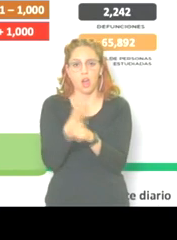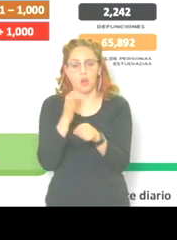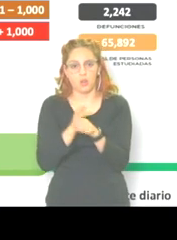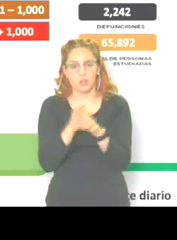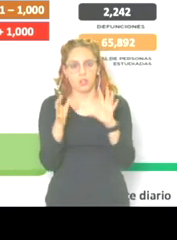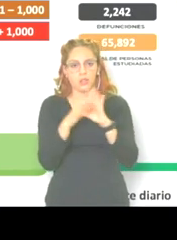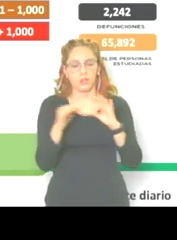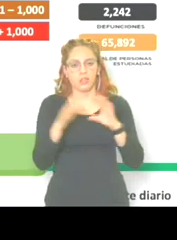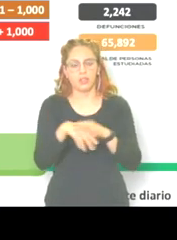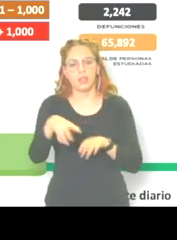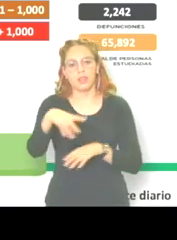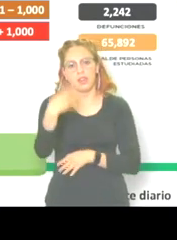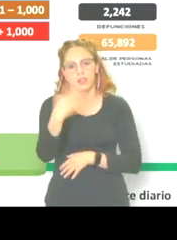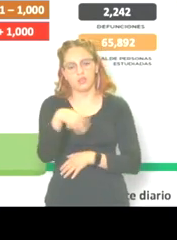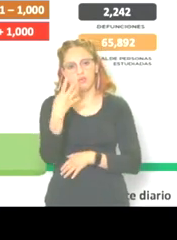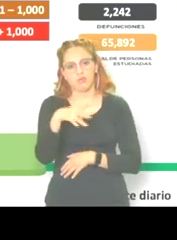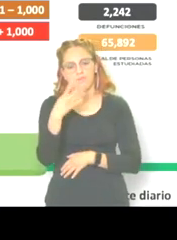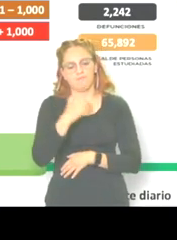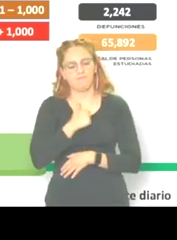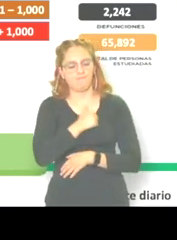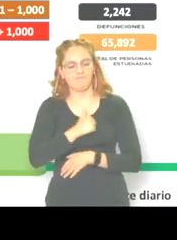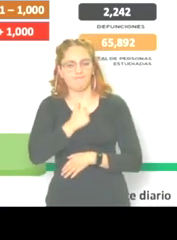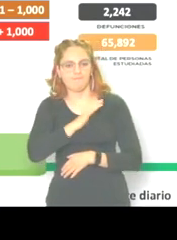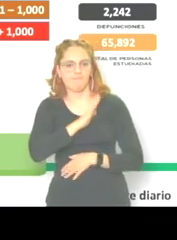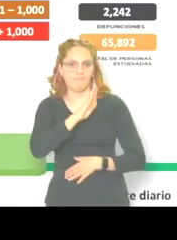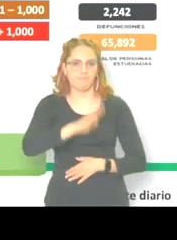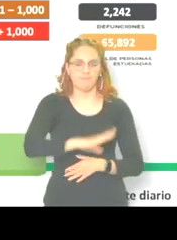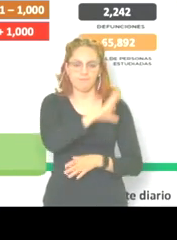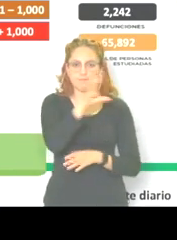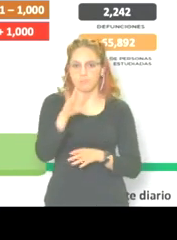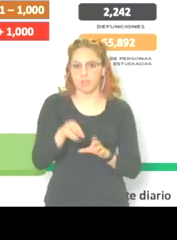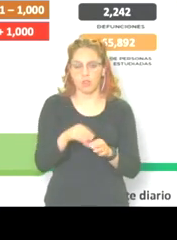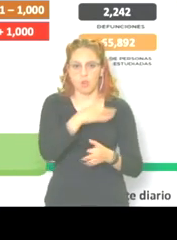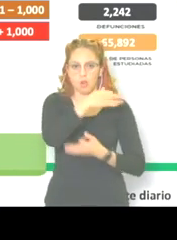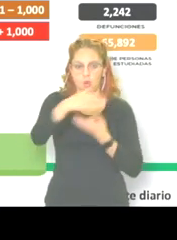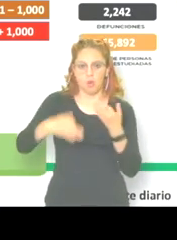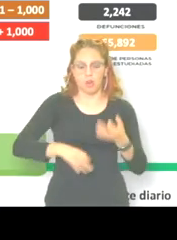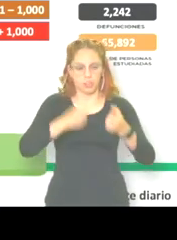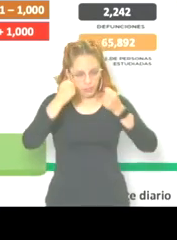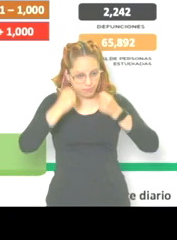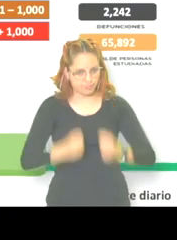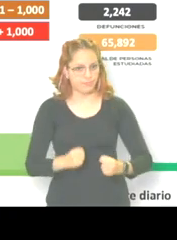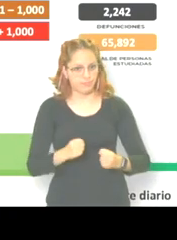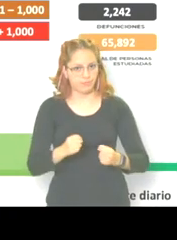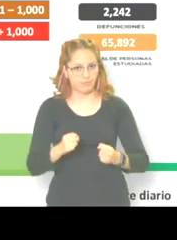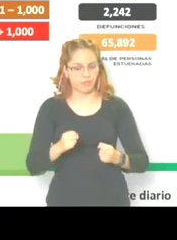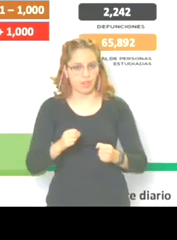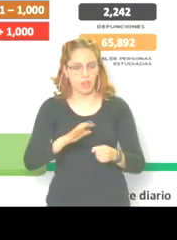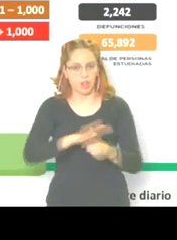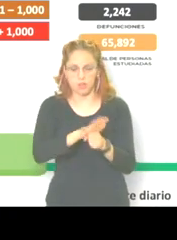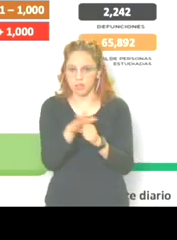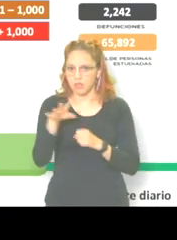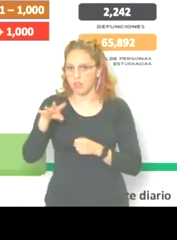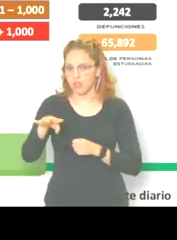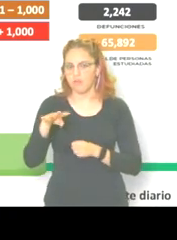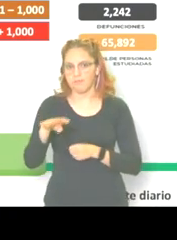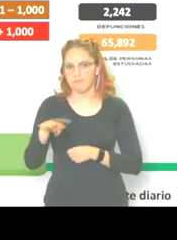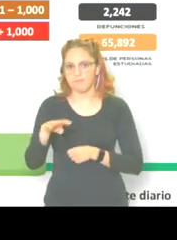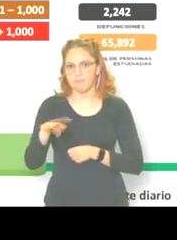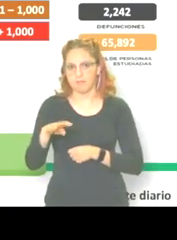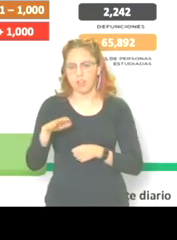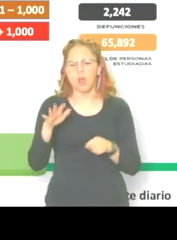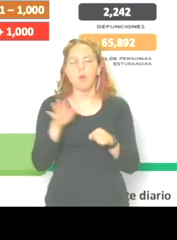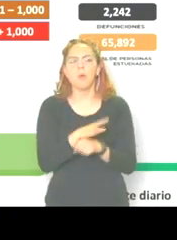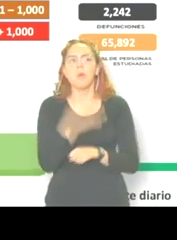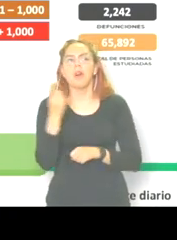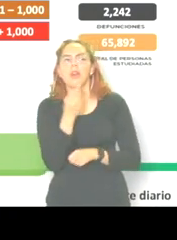conocer 14 lamentables defunciones, todas ellas confirmadas a COVID-19, que fue la principal causa de